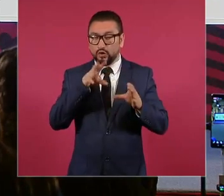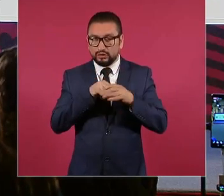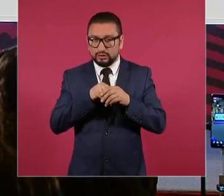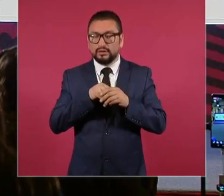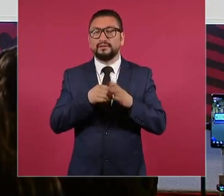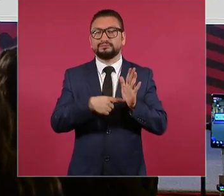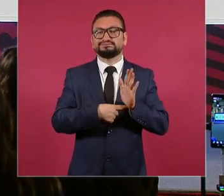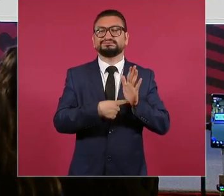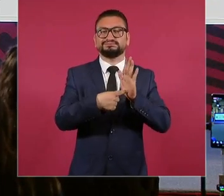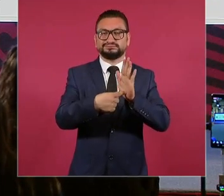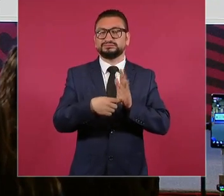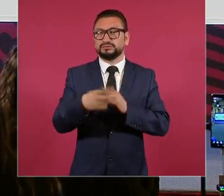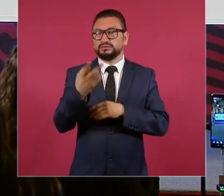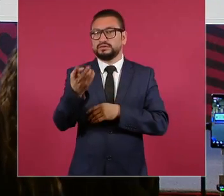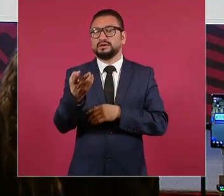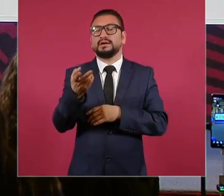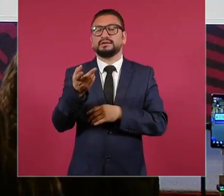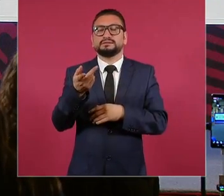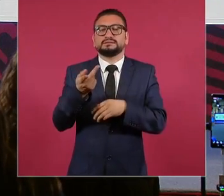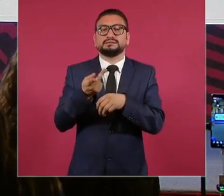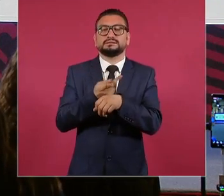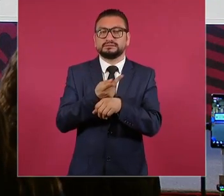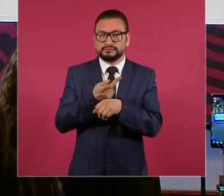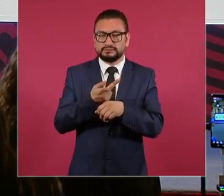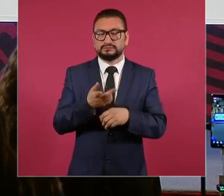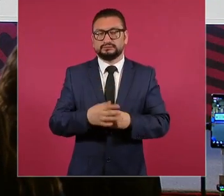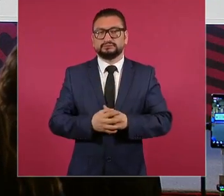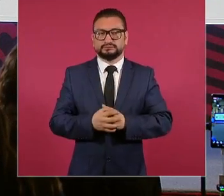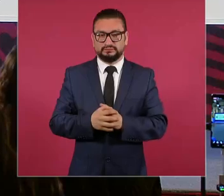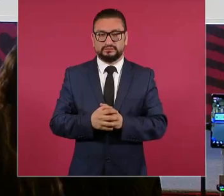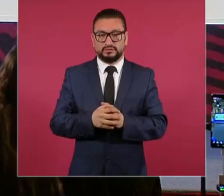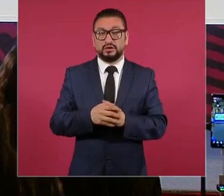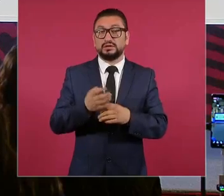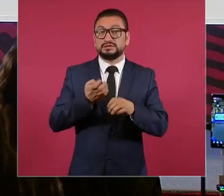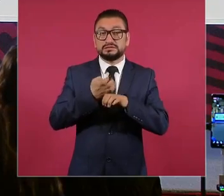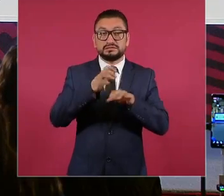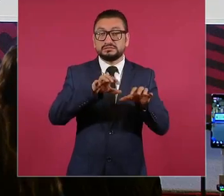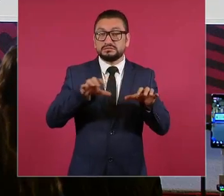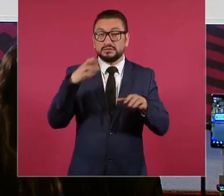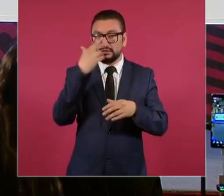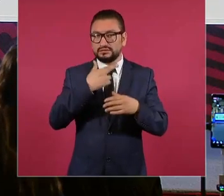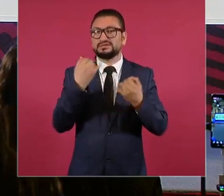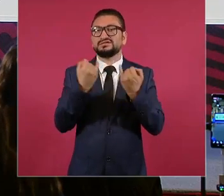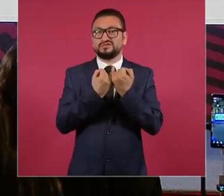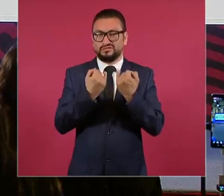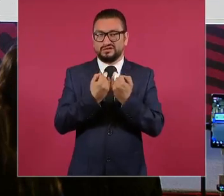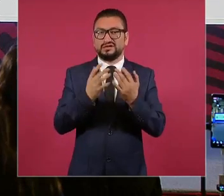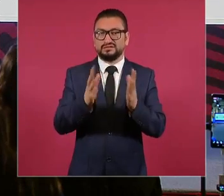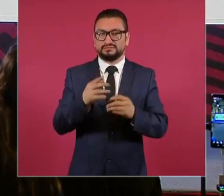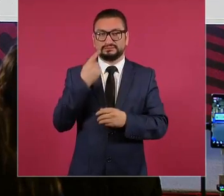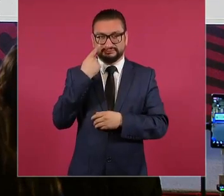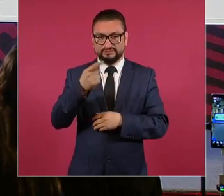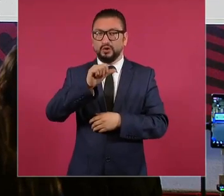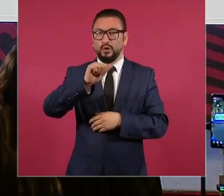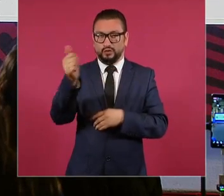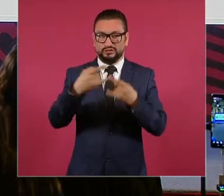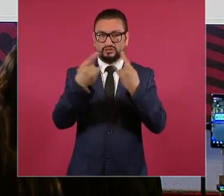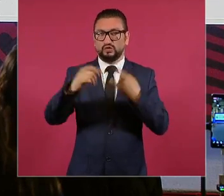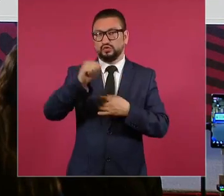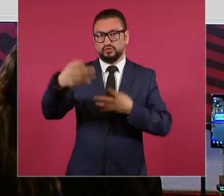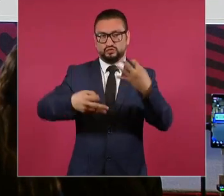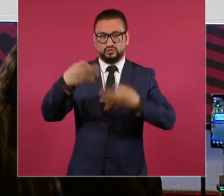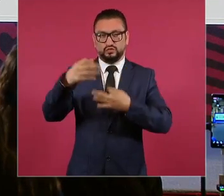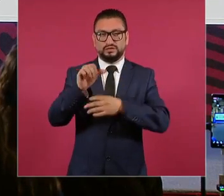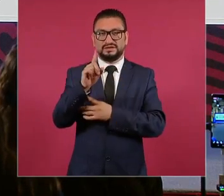la parte de lo que sucede en otros estados. Adelante. Otro juez